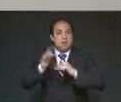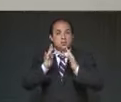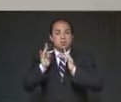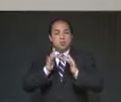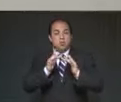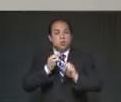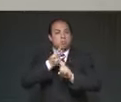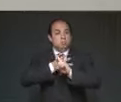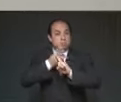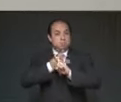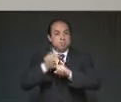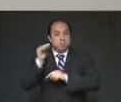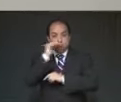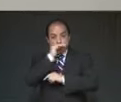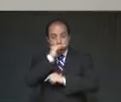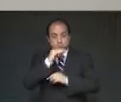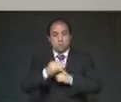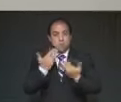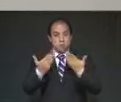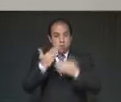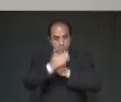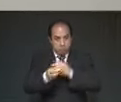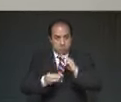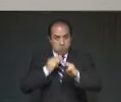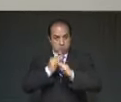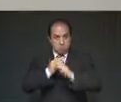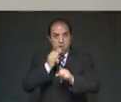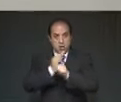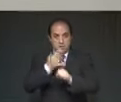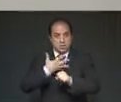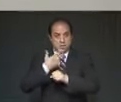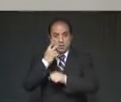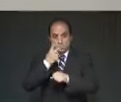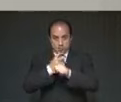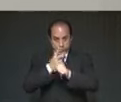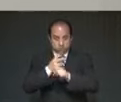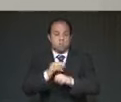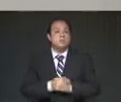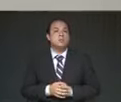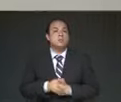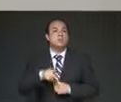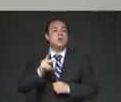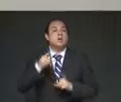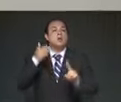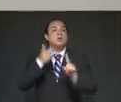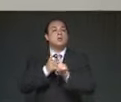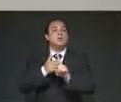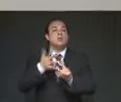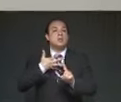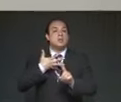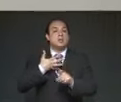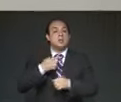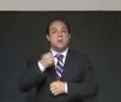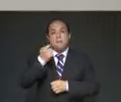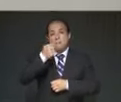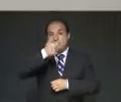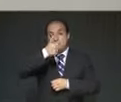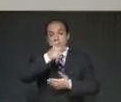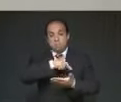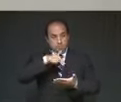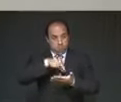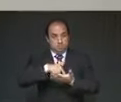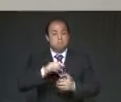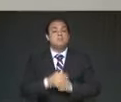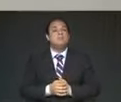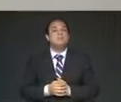Wi-Fi gratuitos de todo el mundo. Hoy somos el número dos, pero queremos llegar este mismo año a ser la número uno.